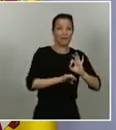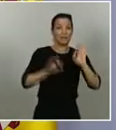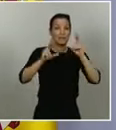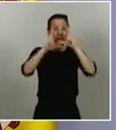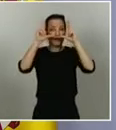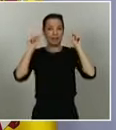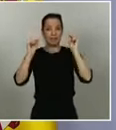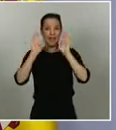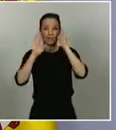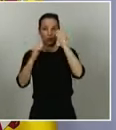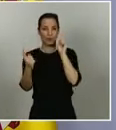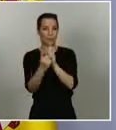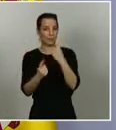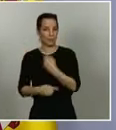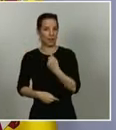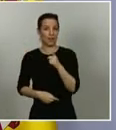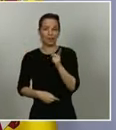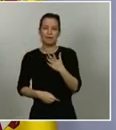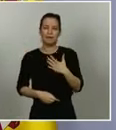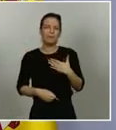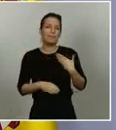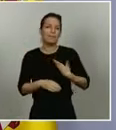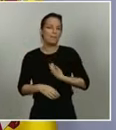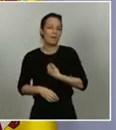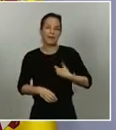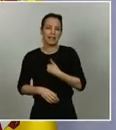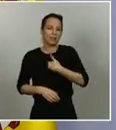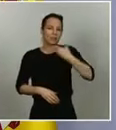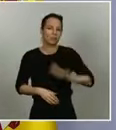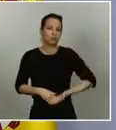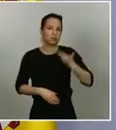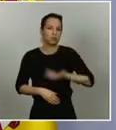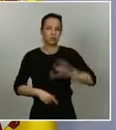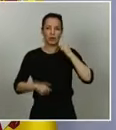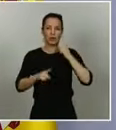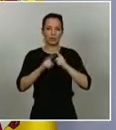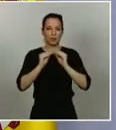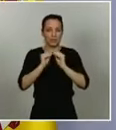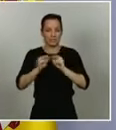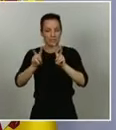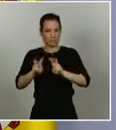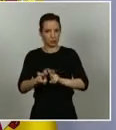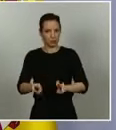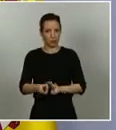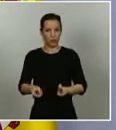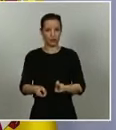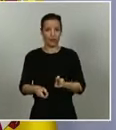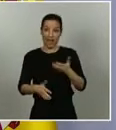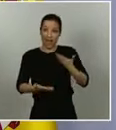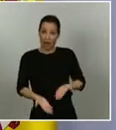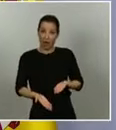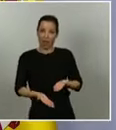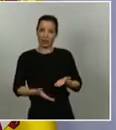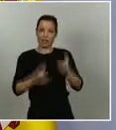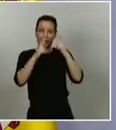primaria, que ha jugado un papel clave en el desarrollo del estudio y que está siendo actualmente un